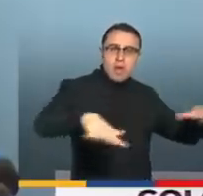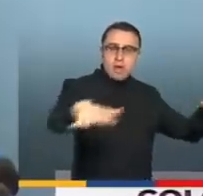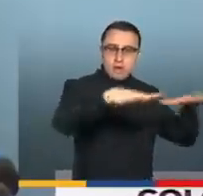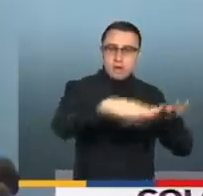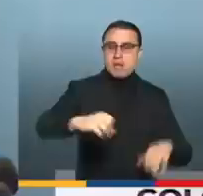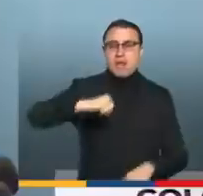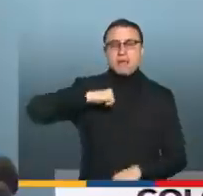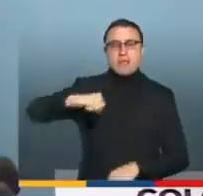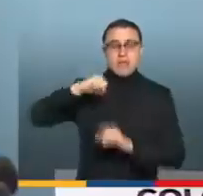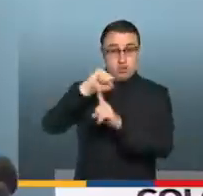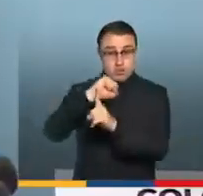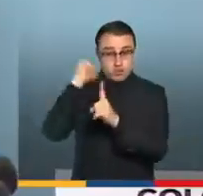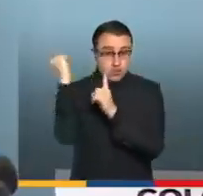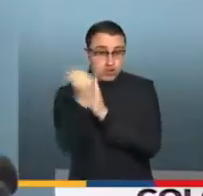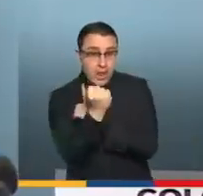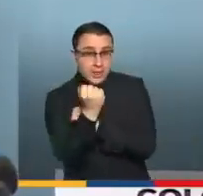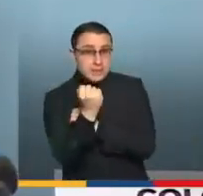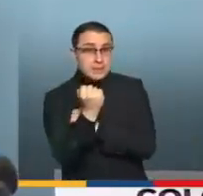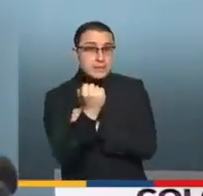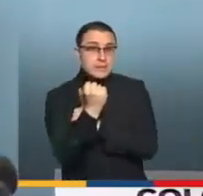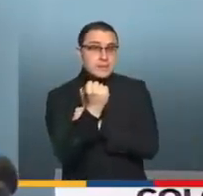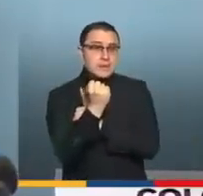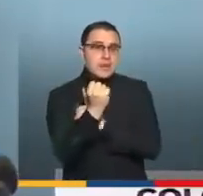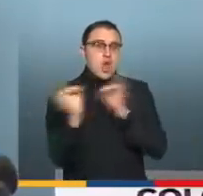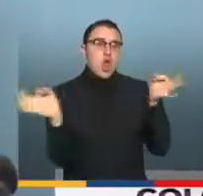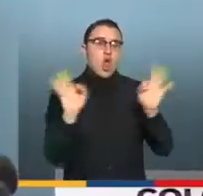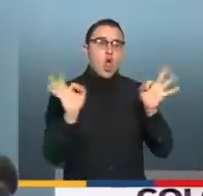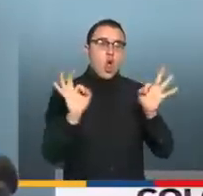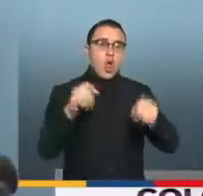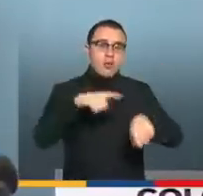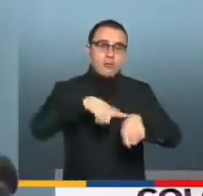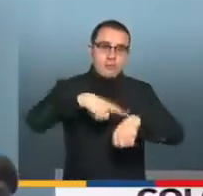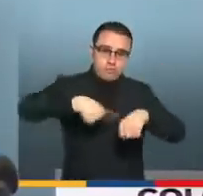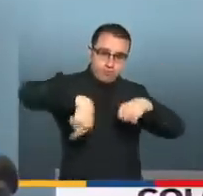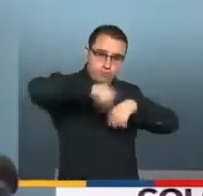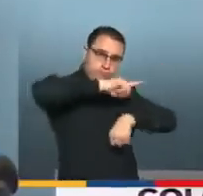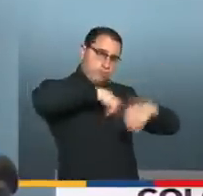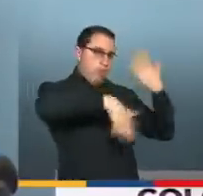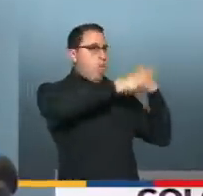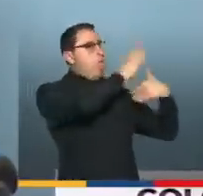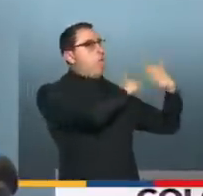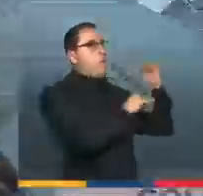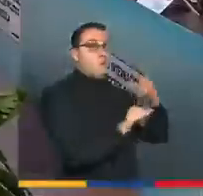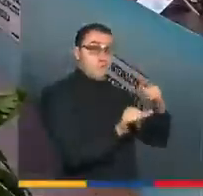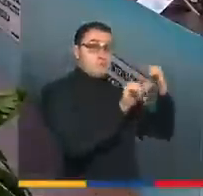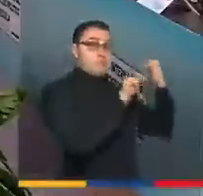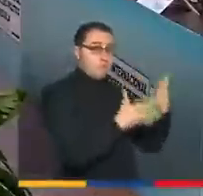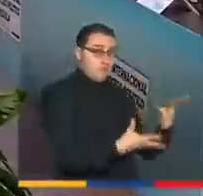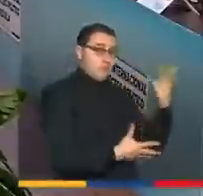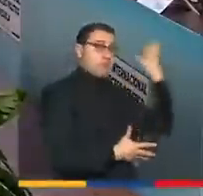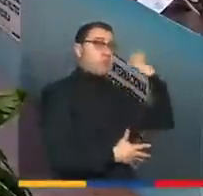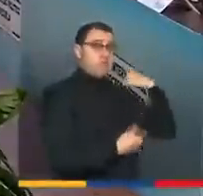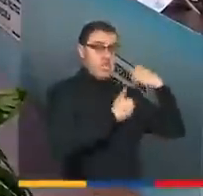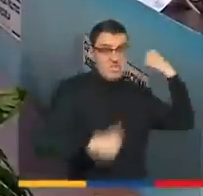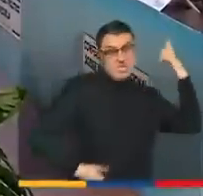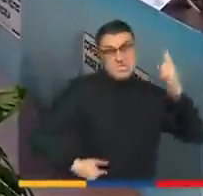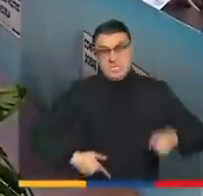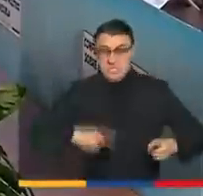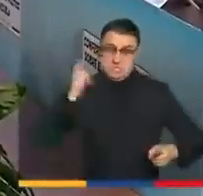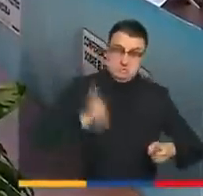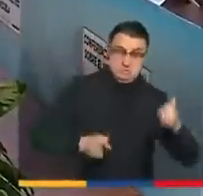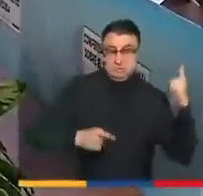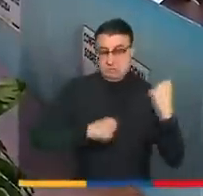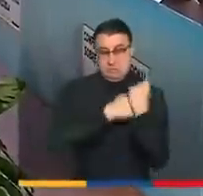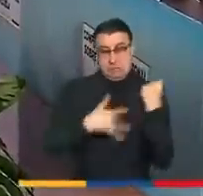derechos sociales, o retrocederemos al tiempo de las dictaduras, al tiempo de la